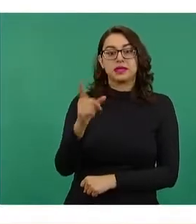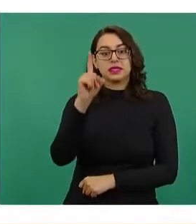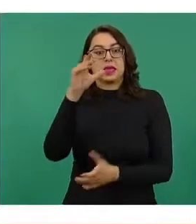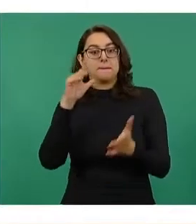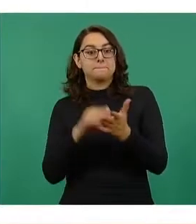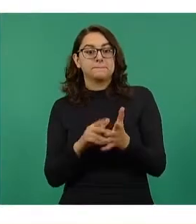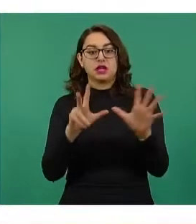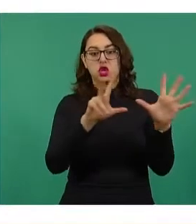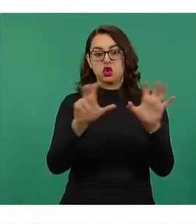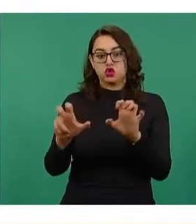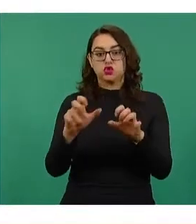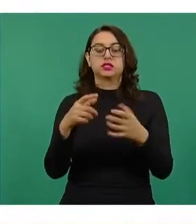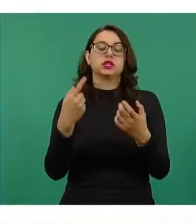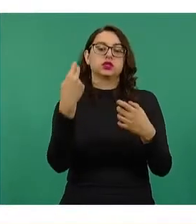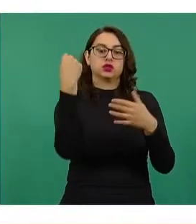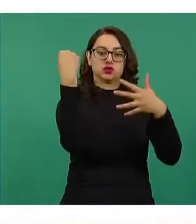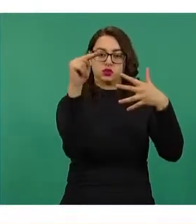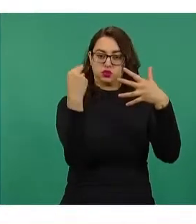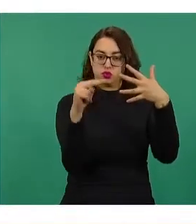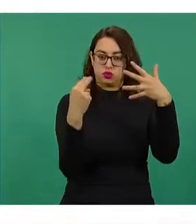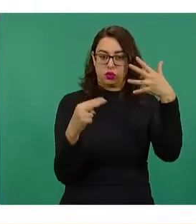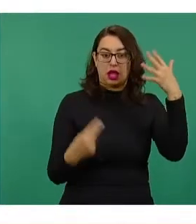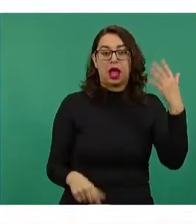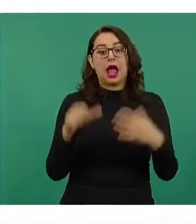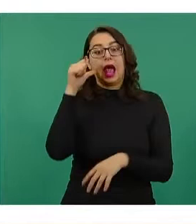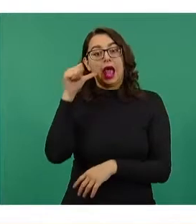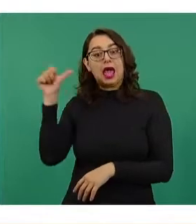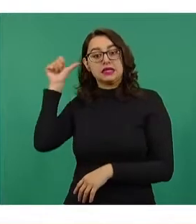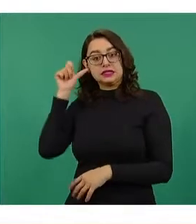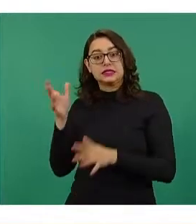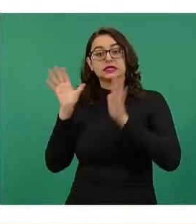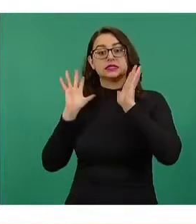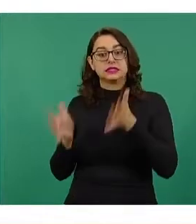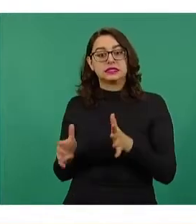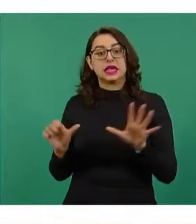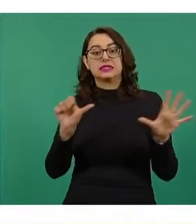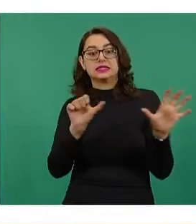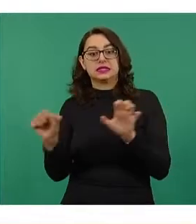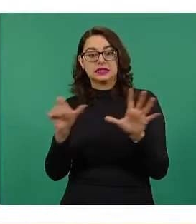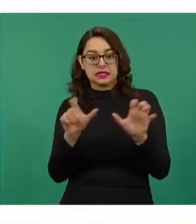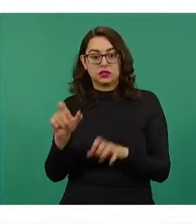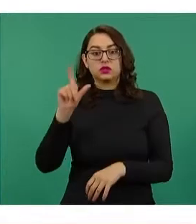día de ayer se han liberado